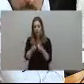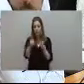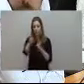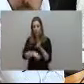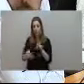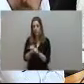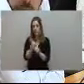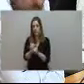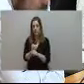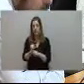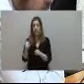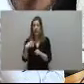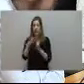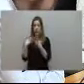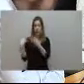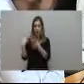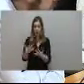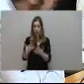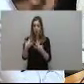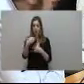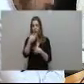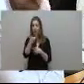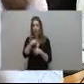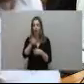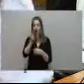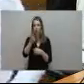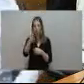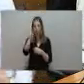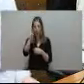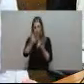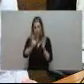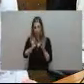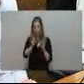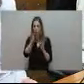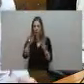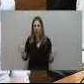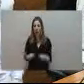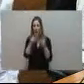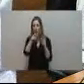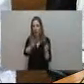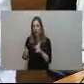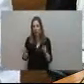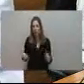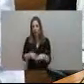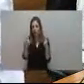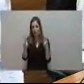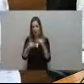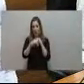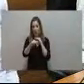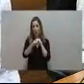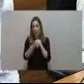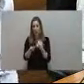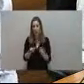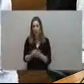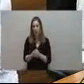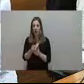laborales. Desde hace casi ya 10 años nos encontramos con experiencias en este sentido, como la campaña para las compras públicas sostenibles, Procura,